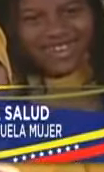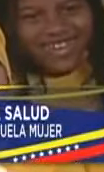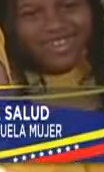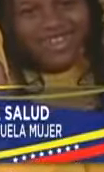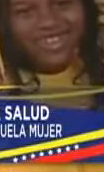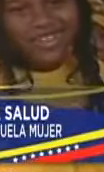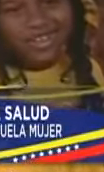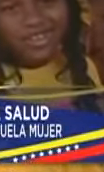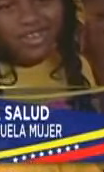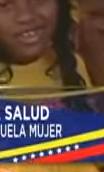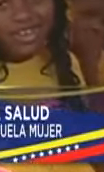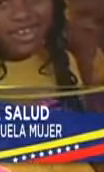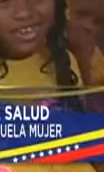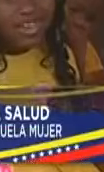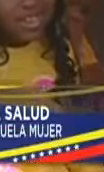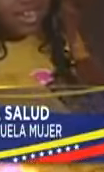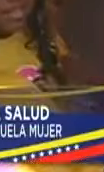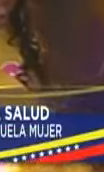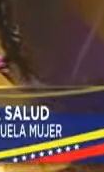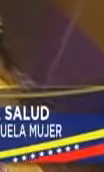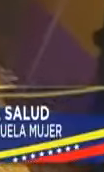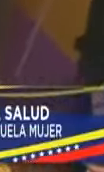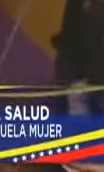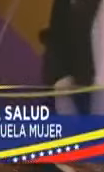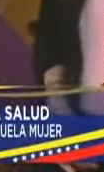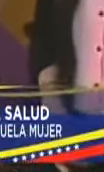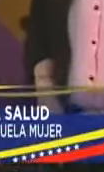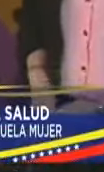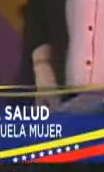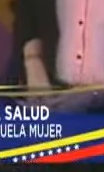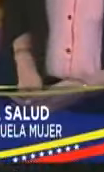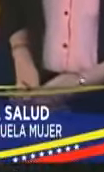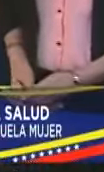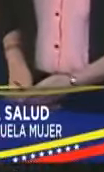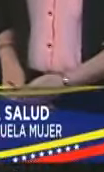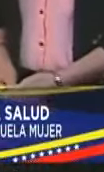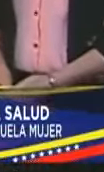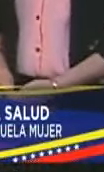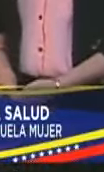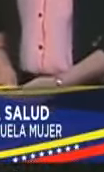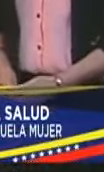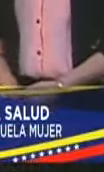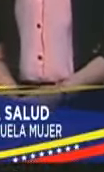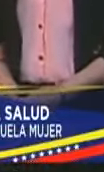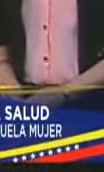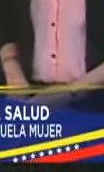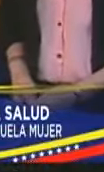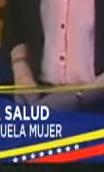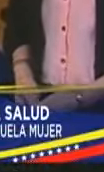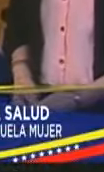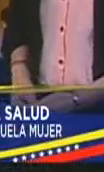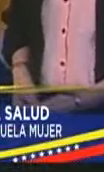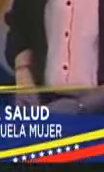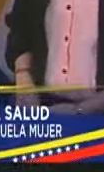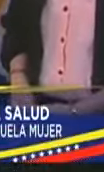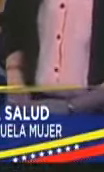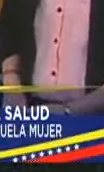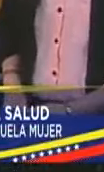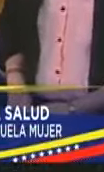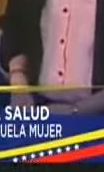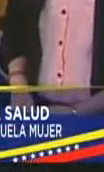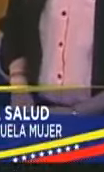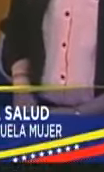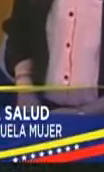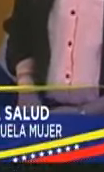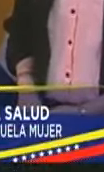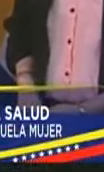siete transformaciones a las que ha llamado el jefe de Estado venezolano Nicolás Maduro, llegar a cada rincón del país, la necesidad